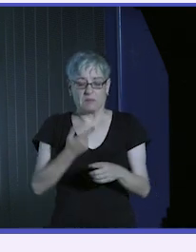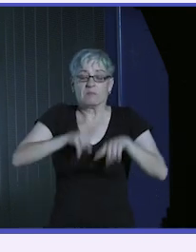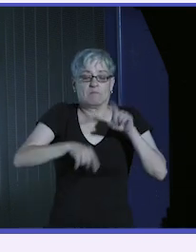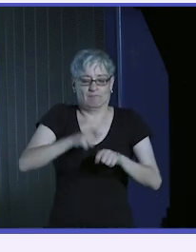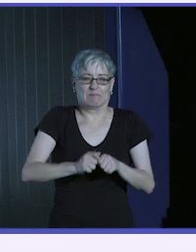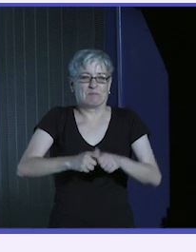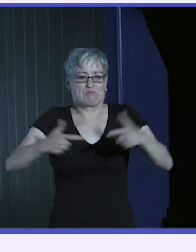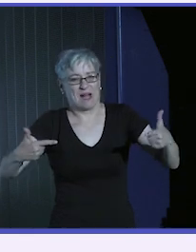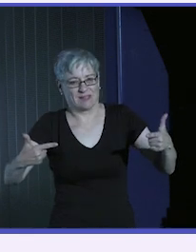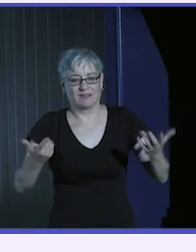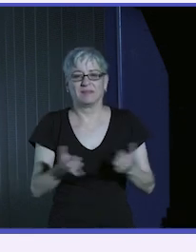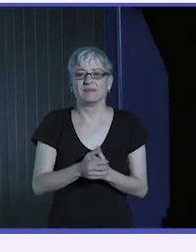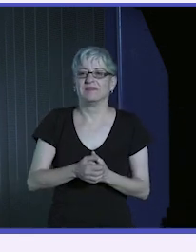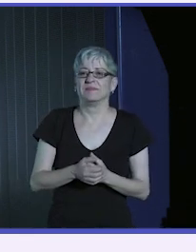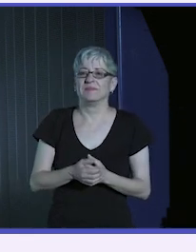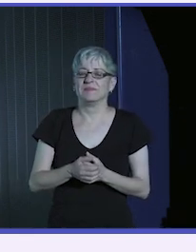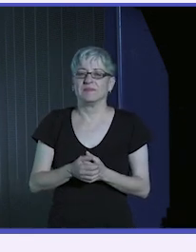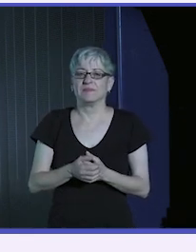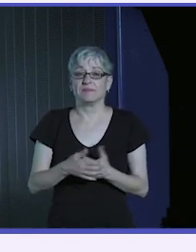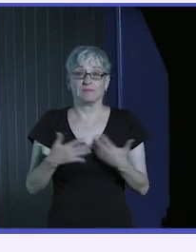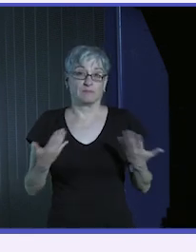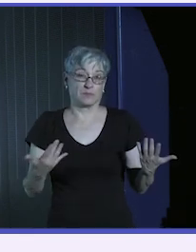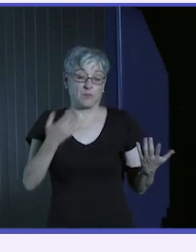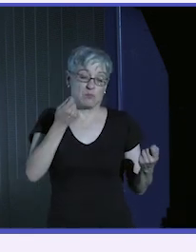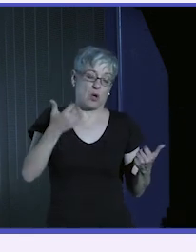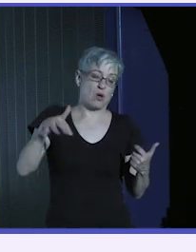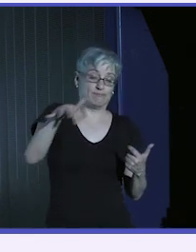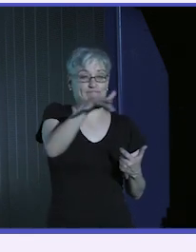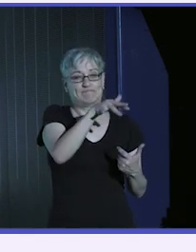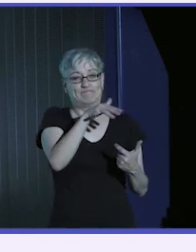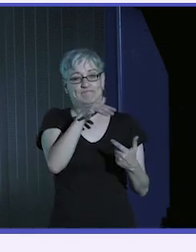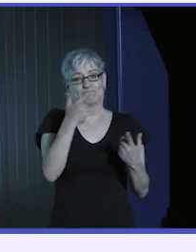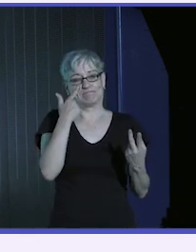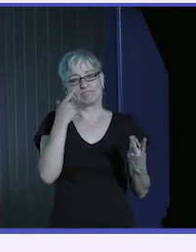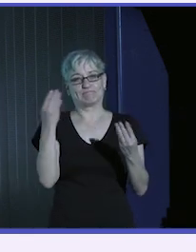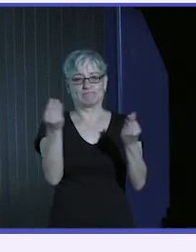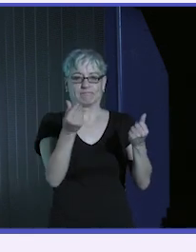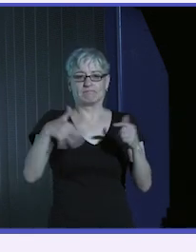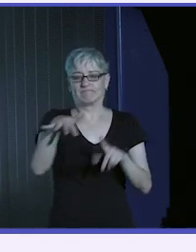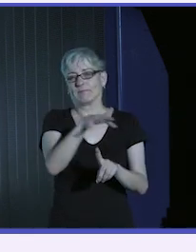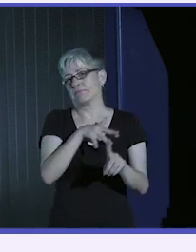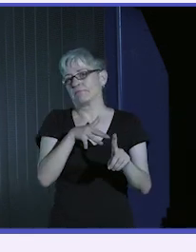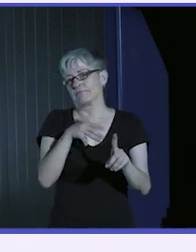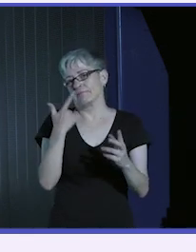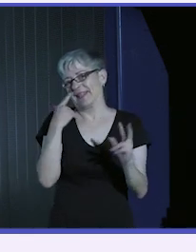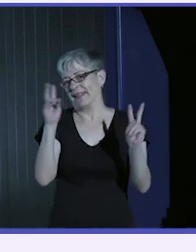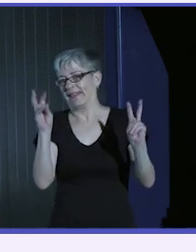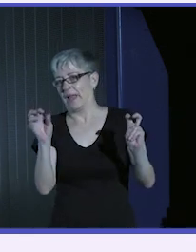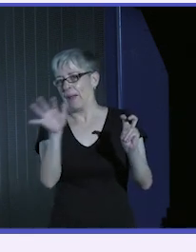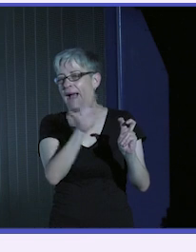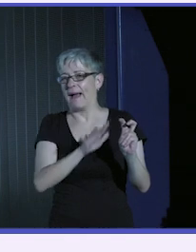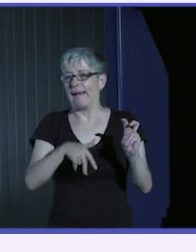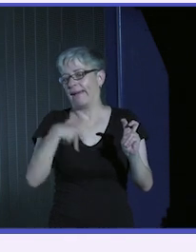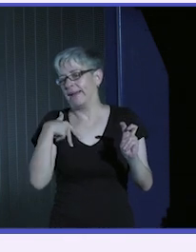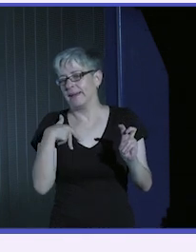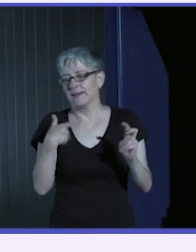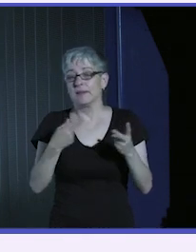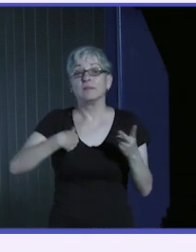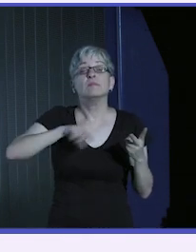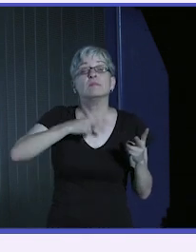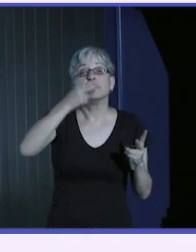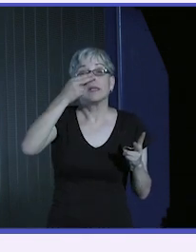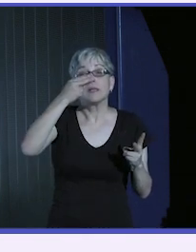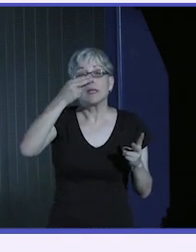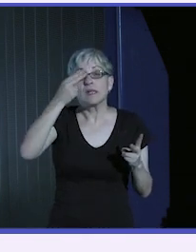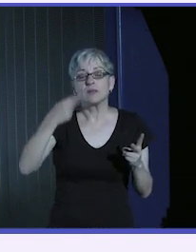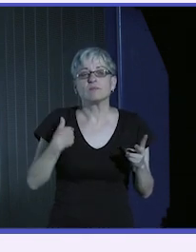escala? Entonces, bueno, visto un poco todo este panorama, sí que interesaría conocer,